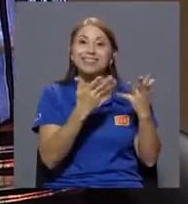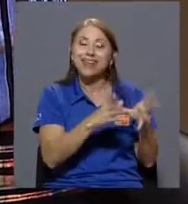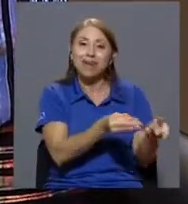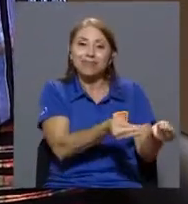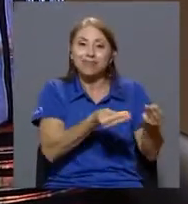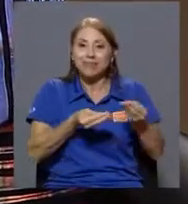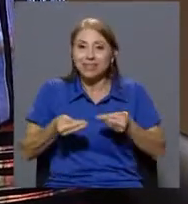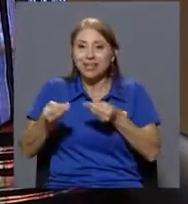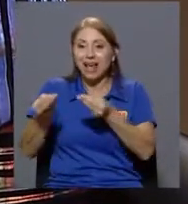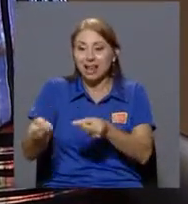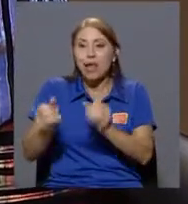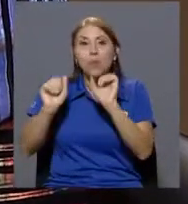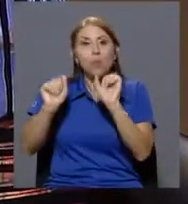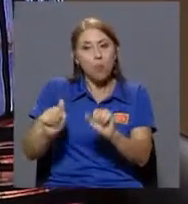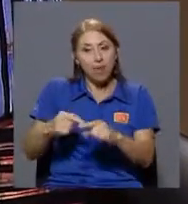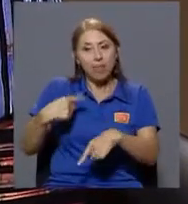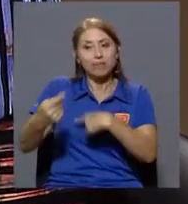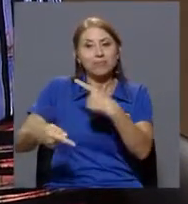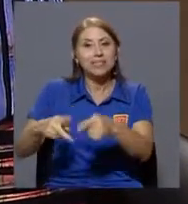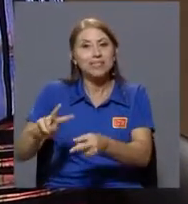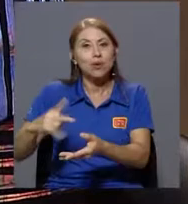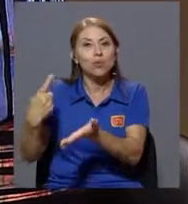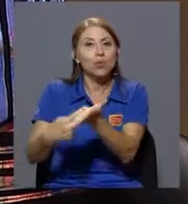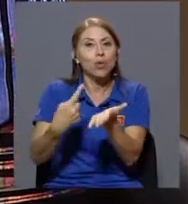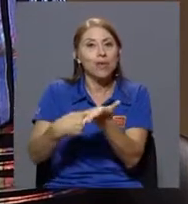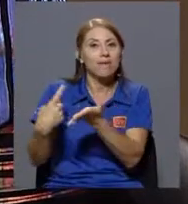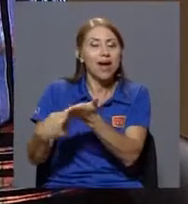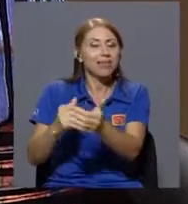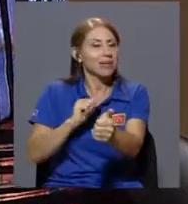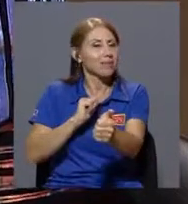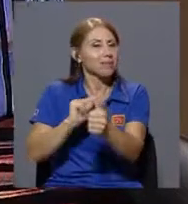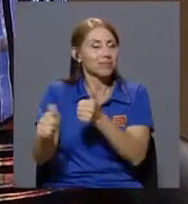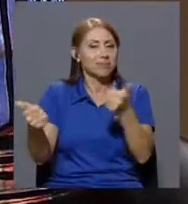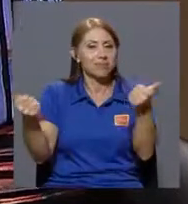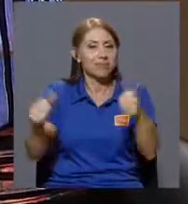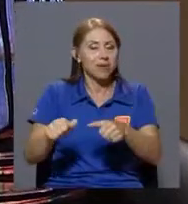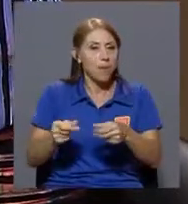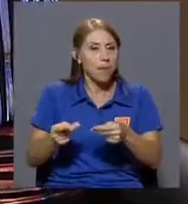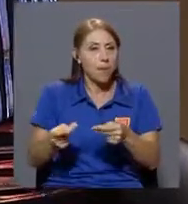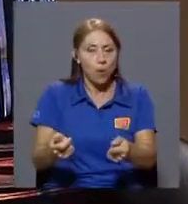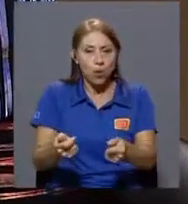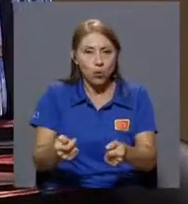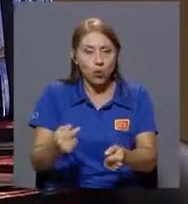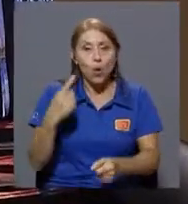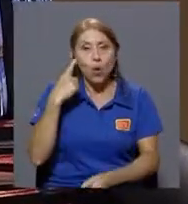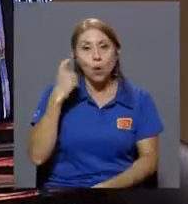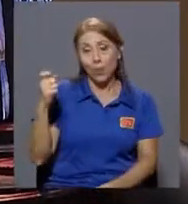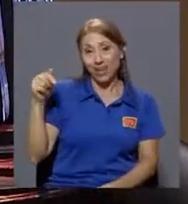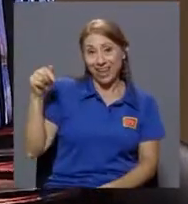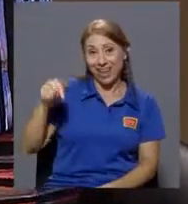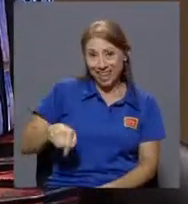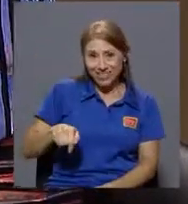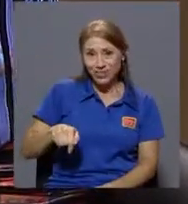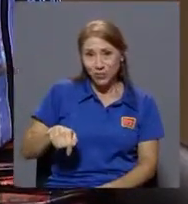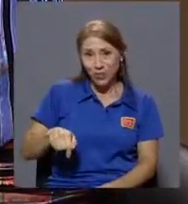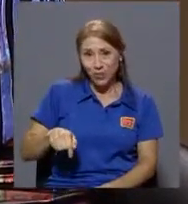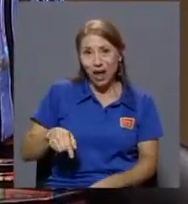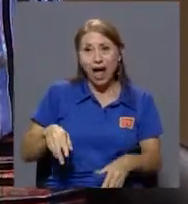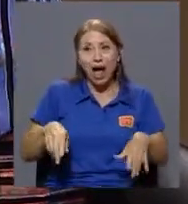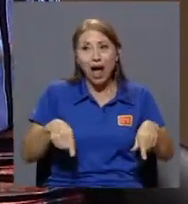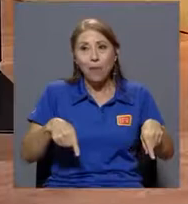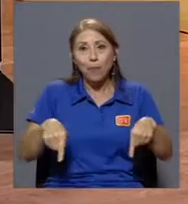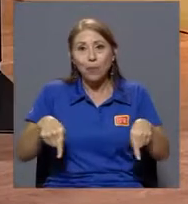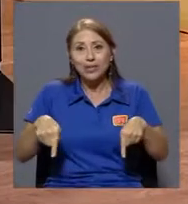más pronto posible, porque esto ha puesto, por así decirlo, nervioso al